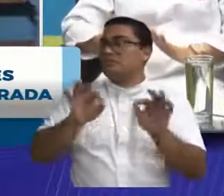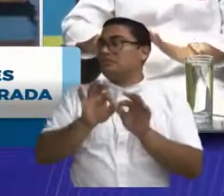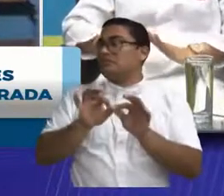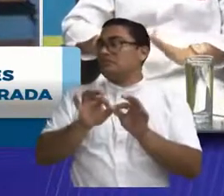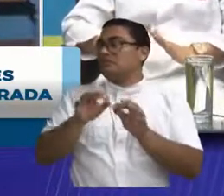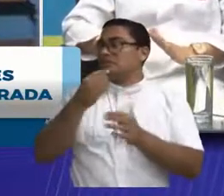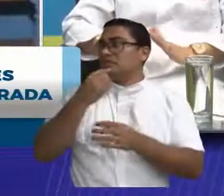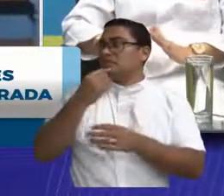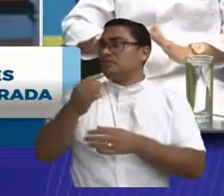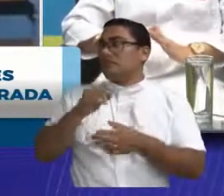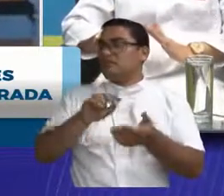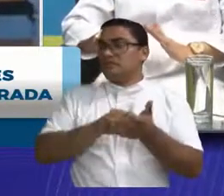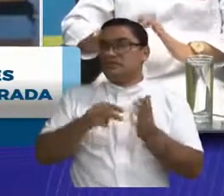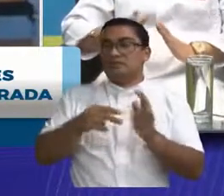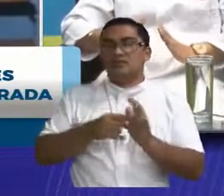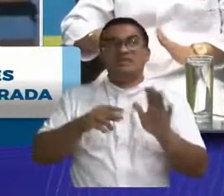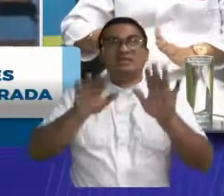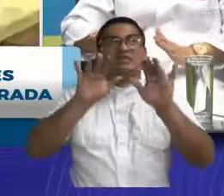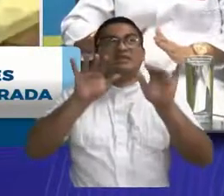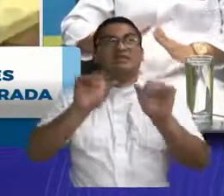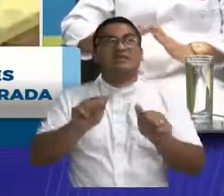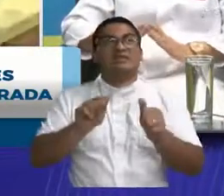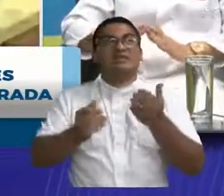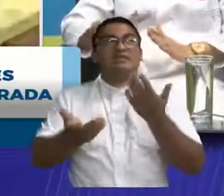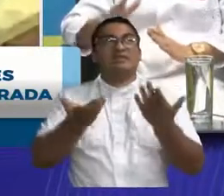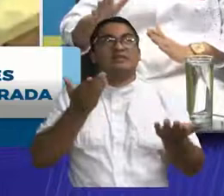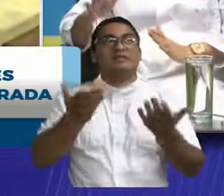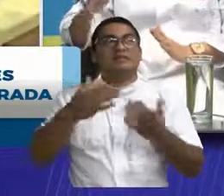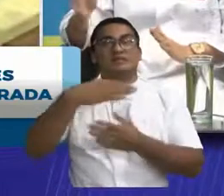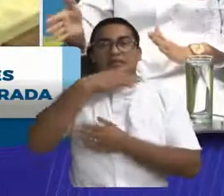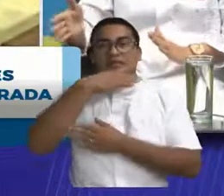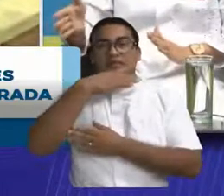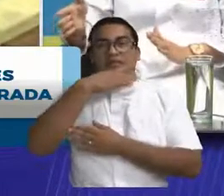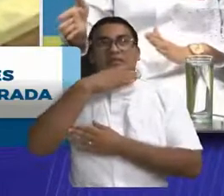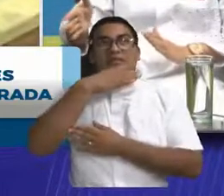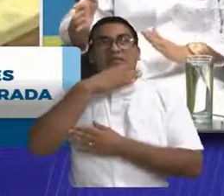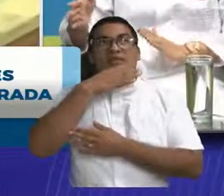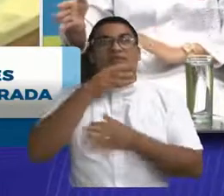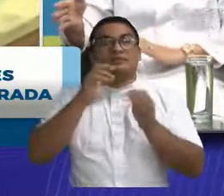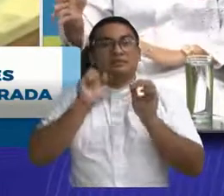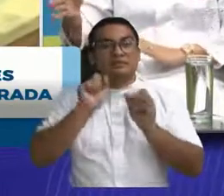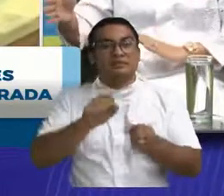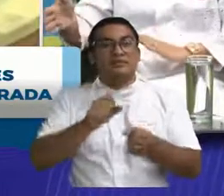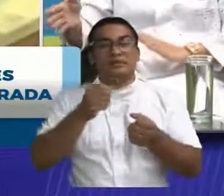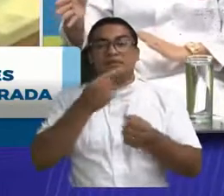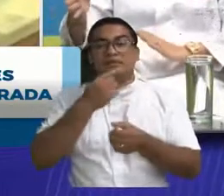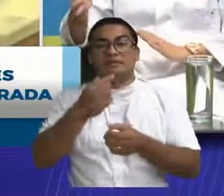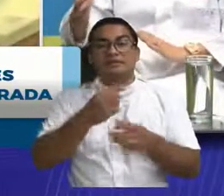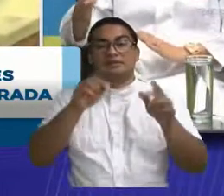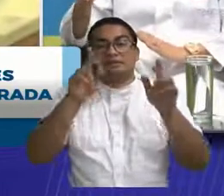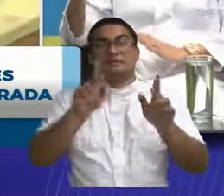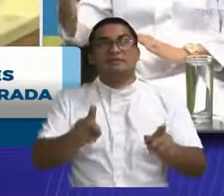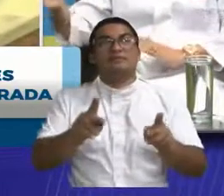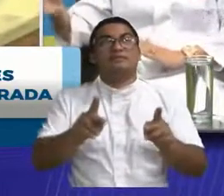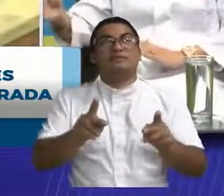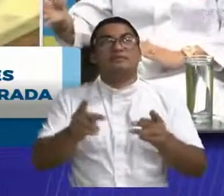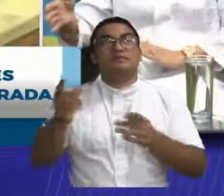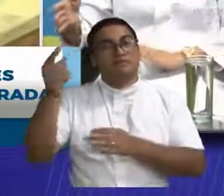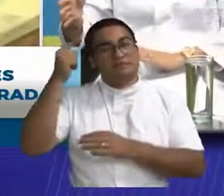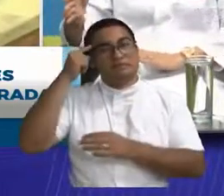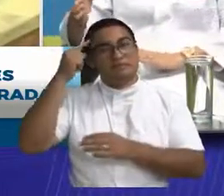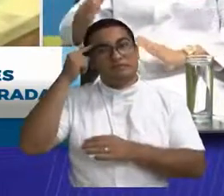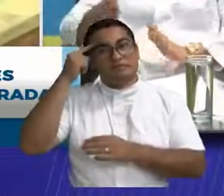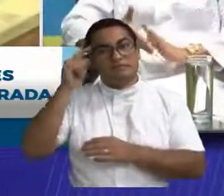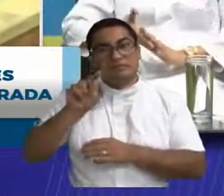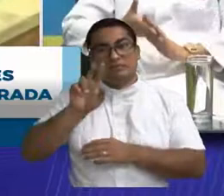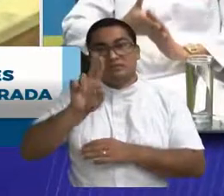porque ya cuando los tiene es de una complicación que necesita que, inclusive el ingreso inmediato del paciente, pensando hasta en la UCI,